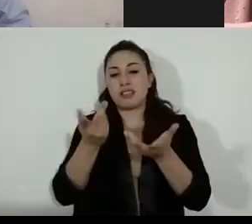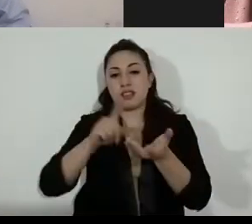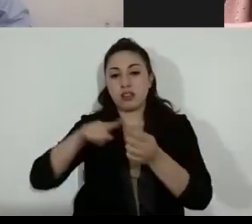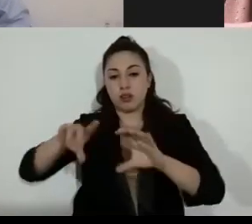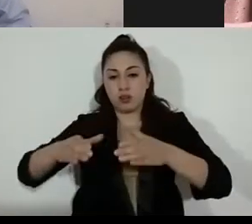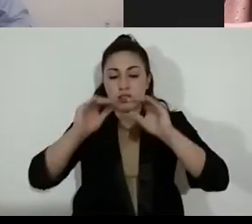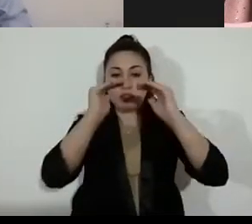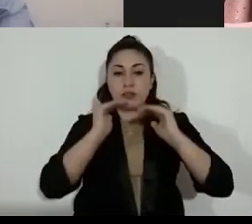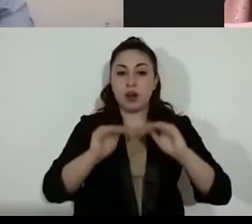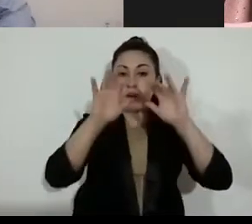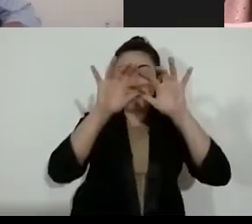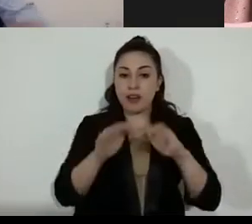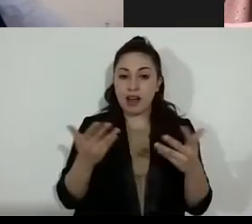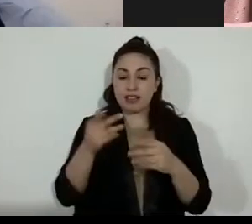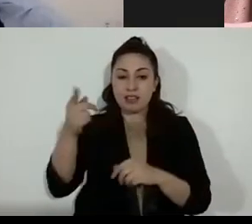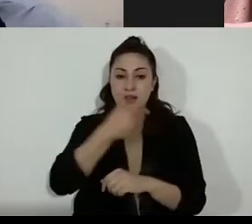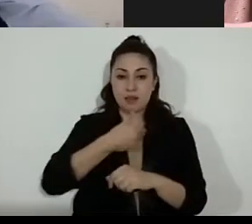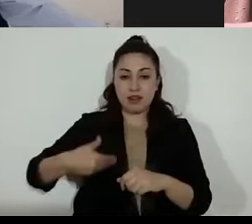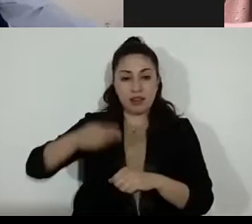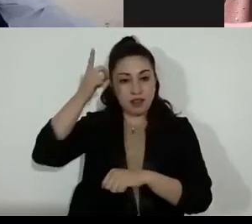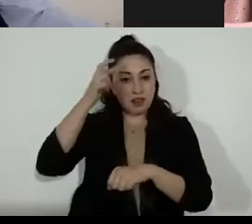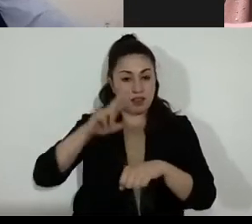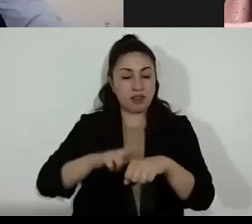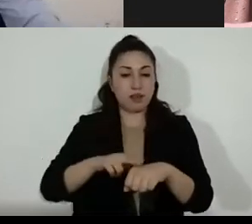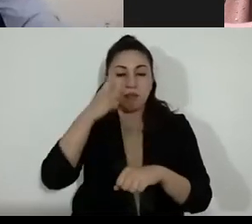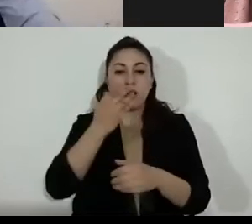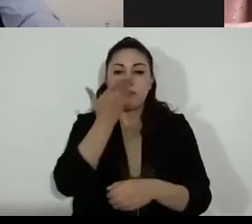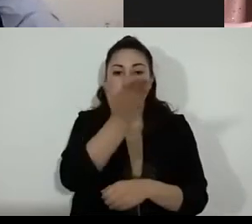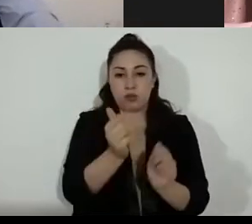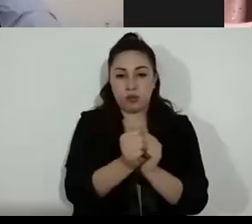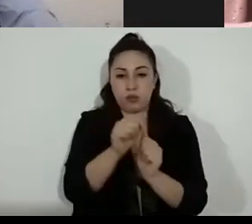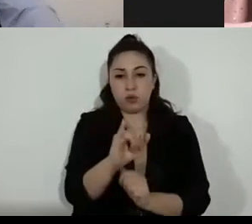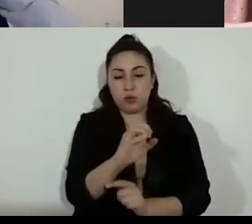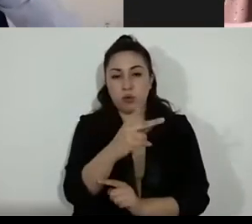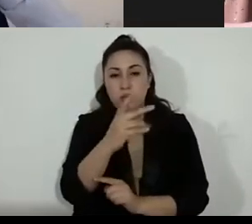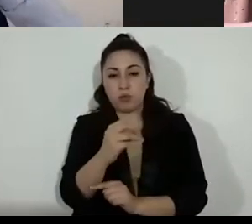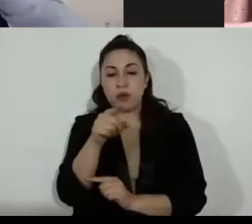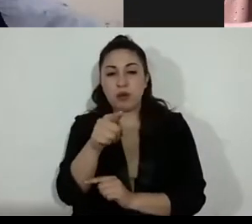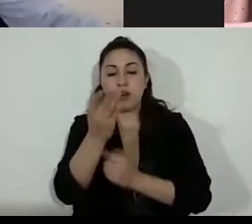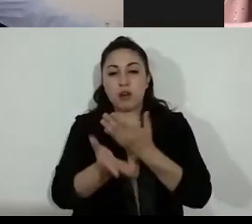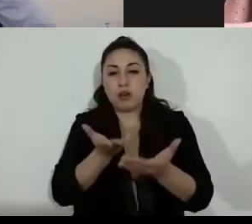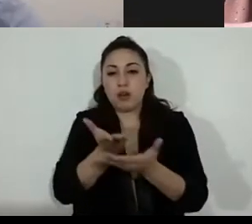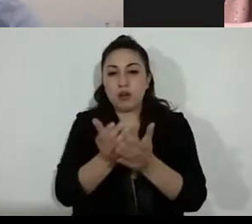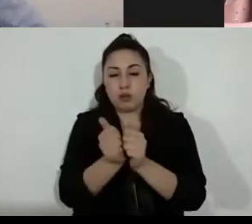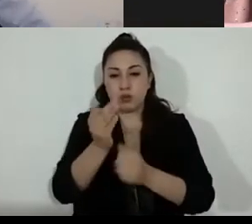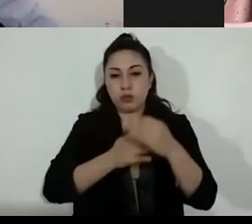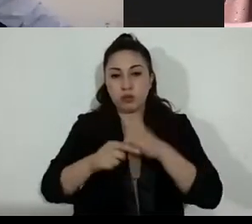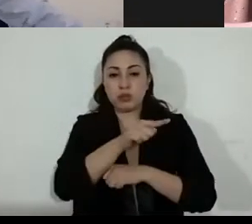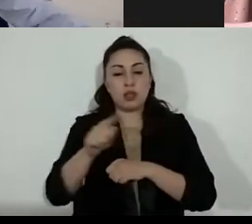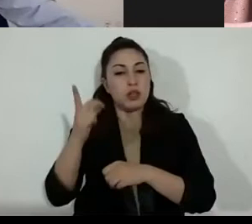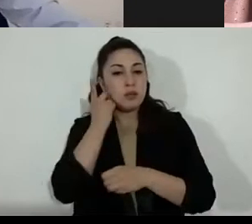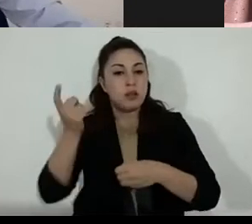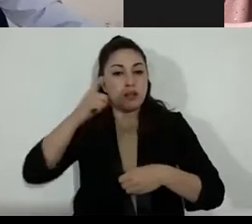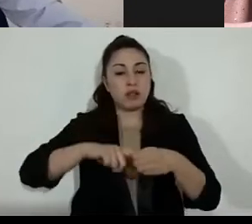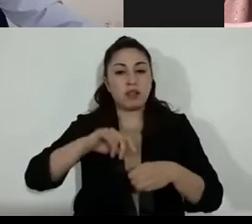Oficio de la presidencia de la mesa directiva por el cual solicitan a la Junta de Coordinación Política proponga a las y los integrantes la posibilidad de